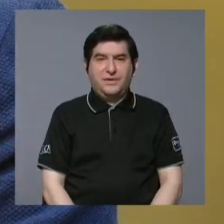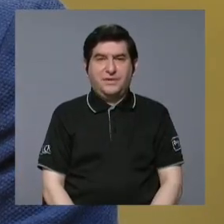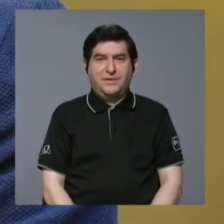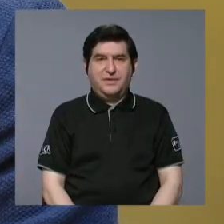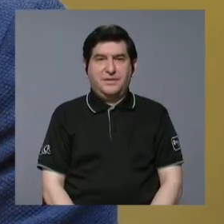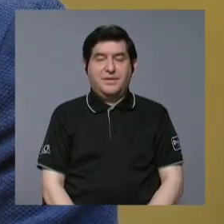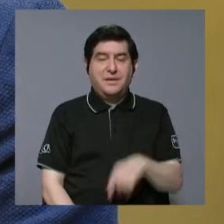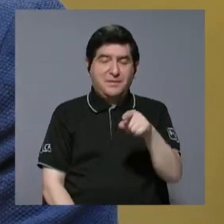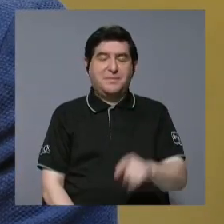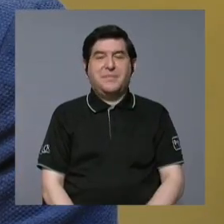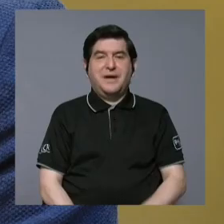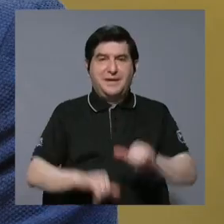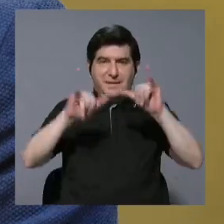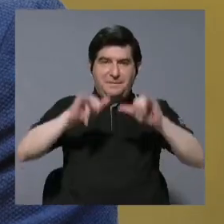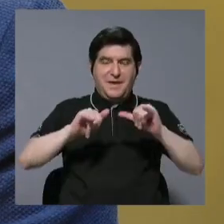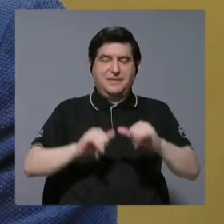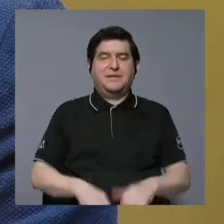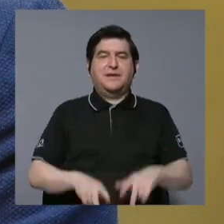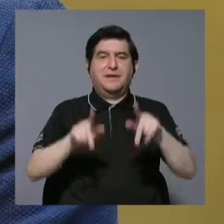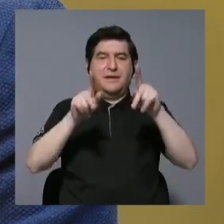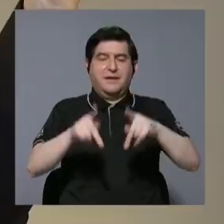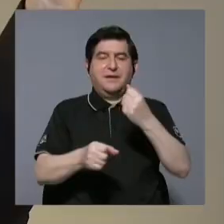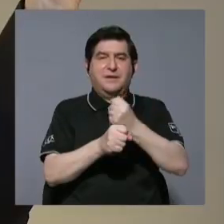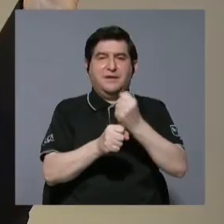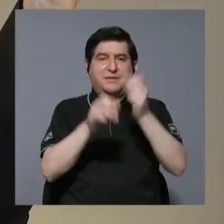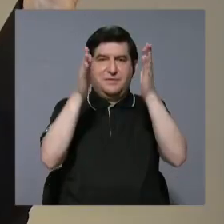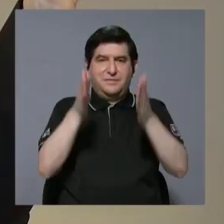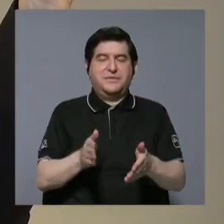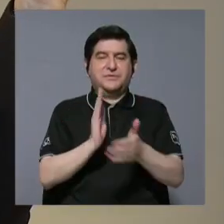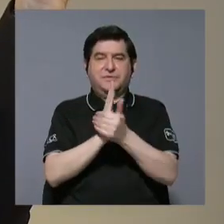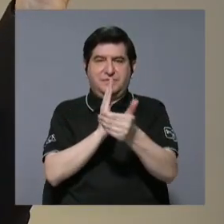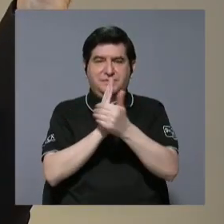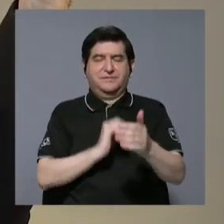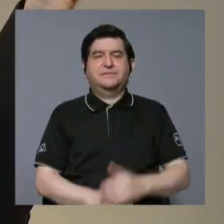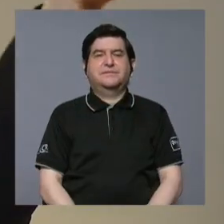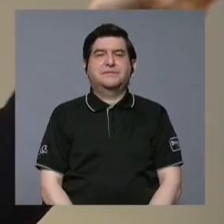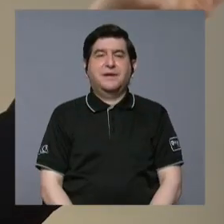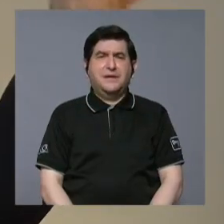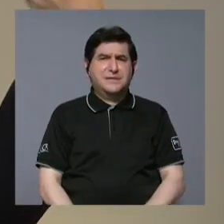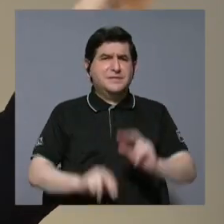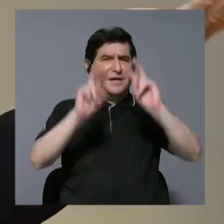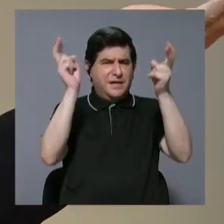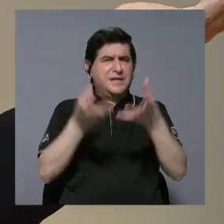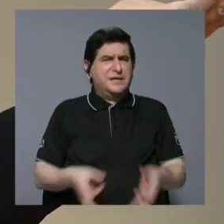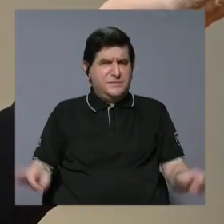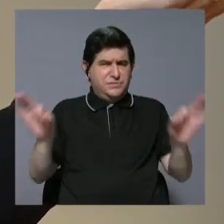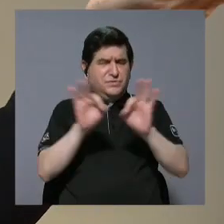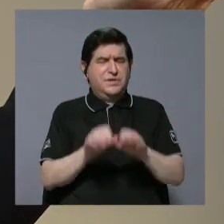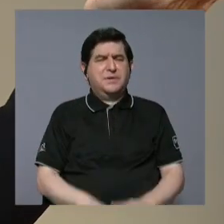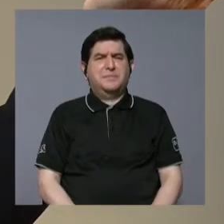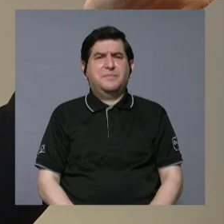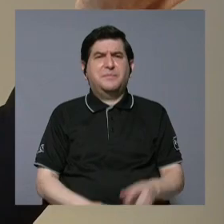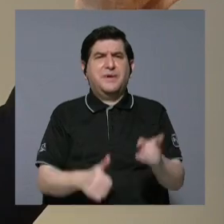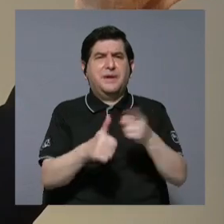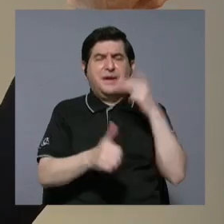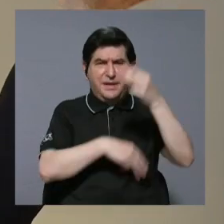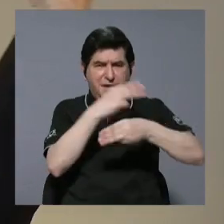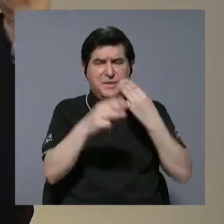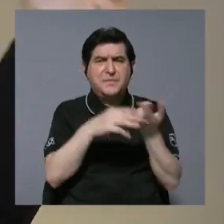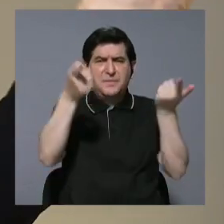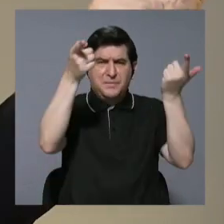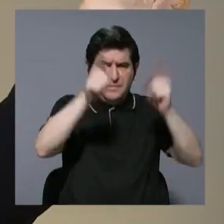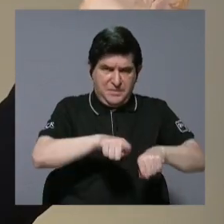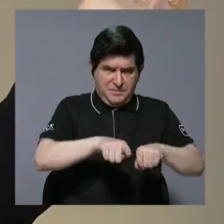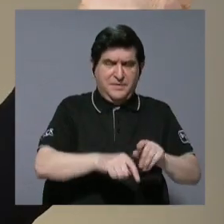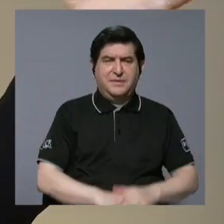del talento. Así que... Ese es un gran tema porque una de las cosas que ocurrió en el primer mundo es que